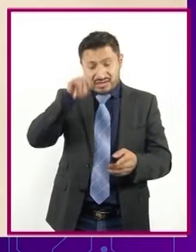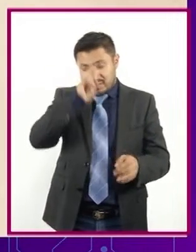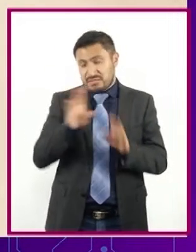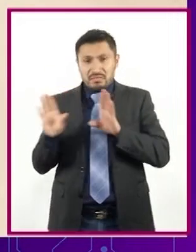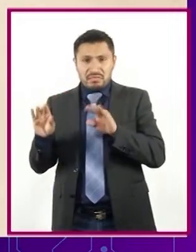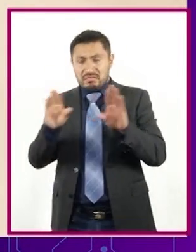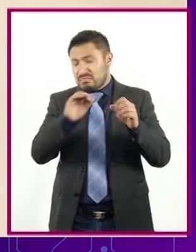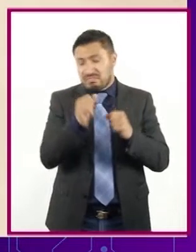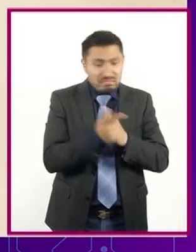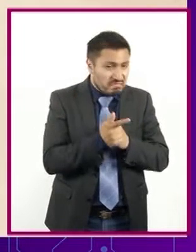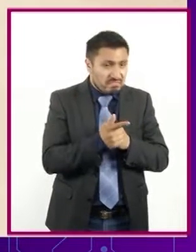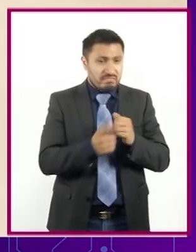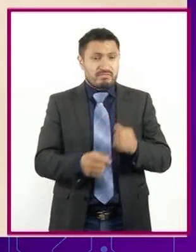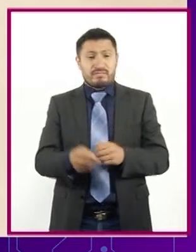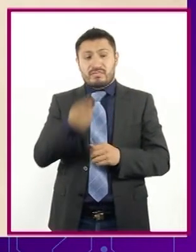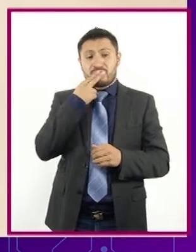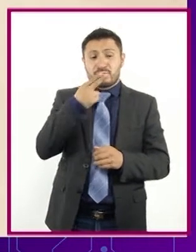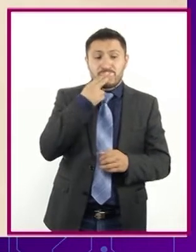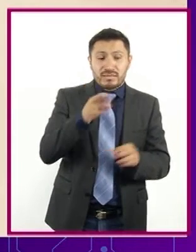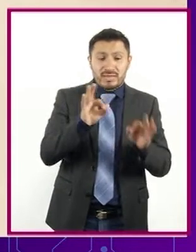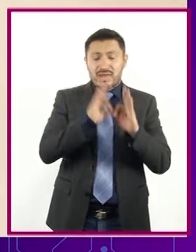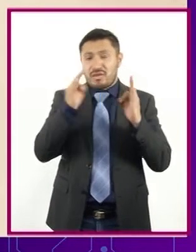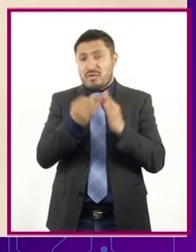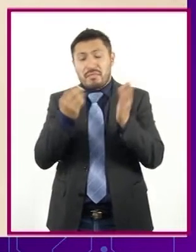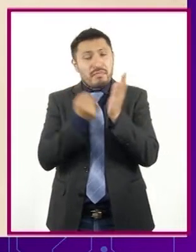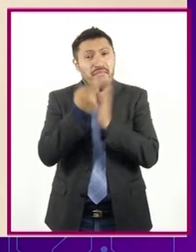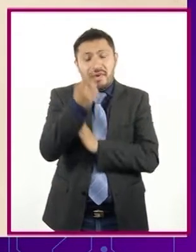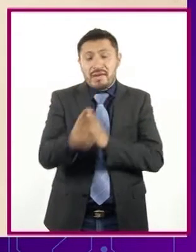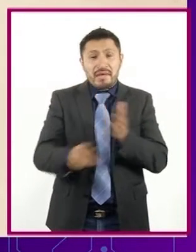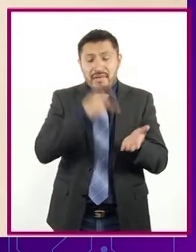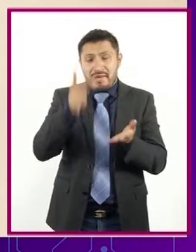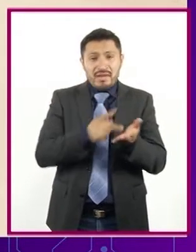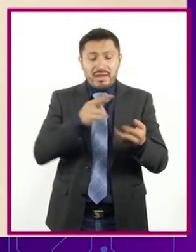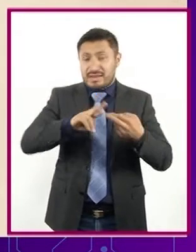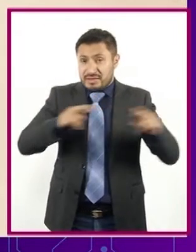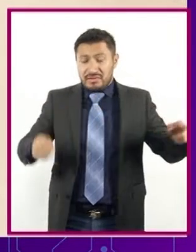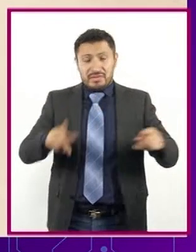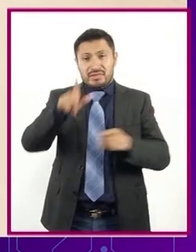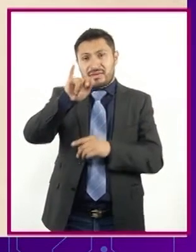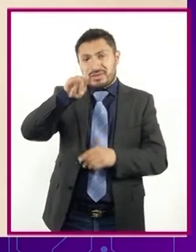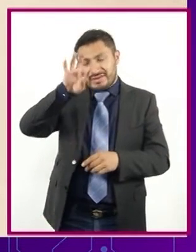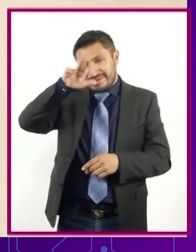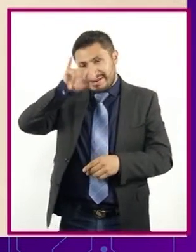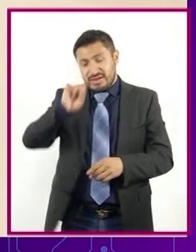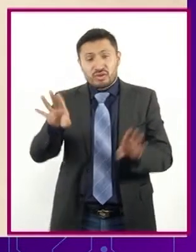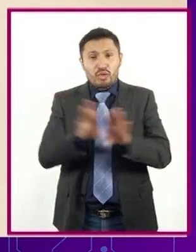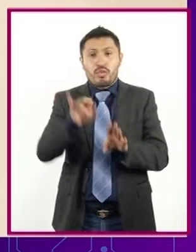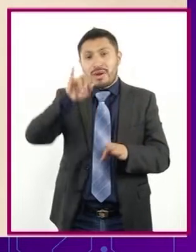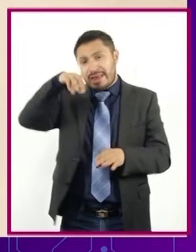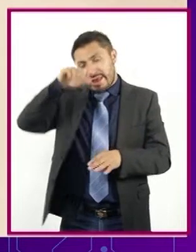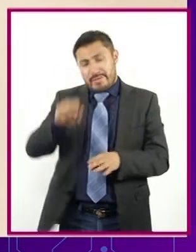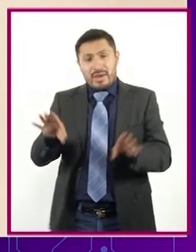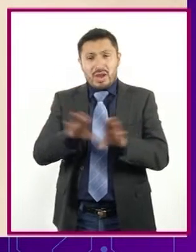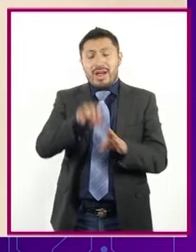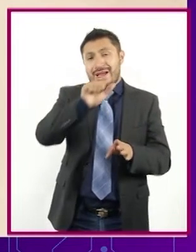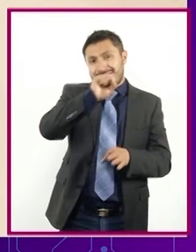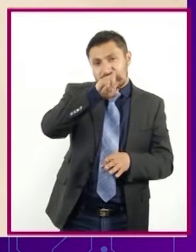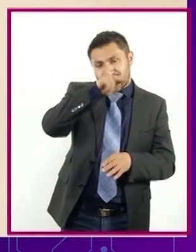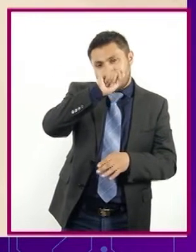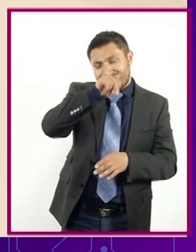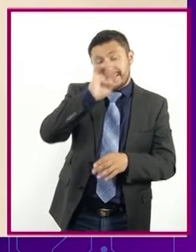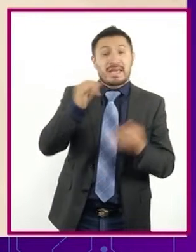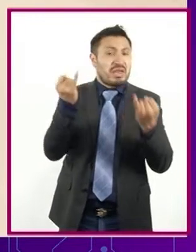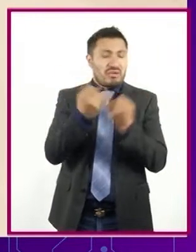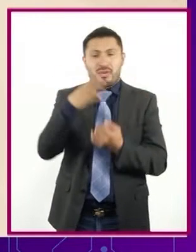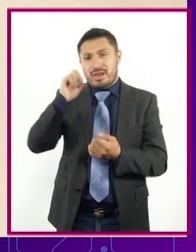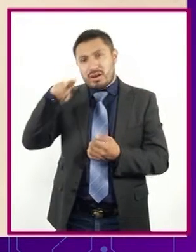enseñanza. Utilizan la mayoría de las veces recursos literarios como la rima, tanto asonante como